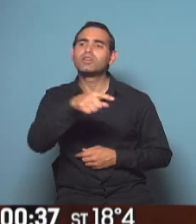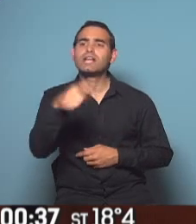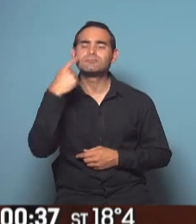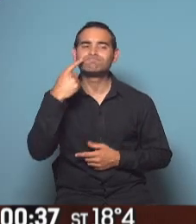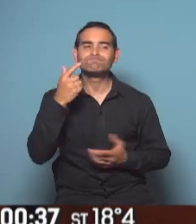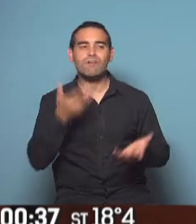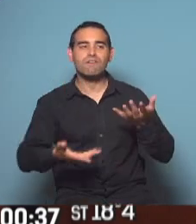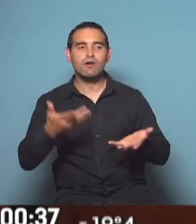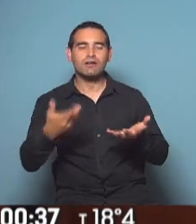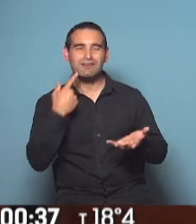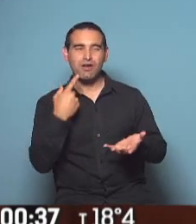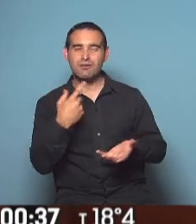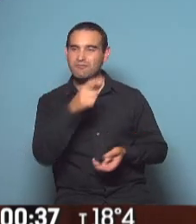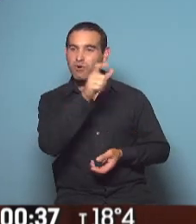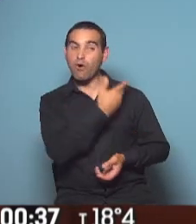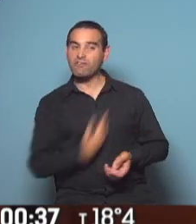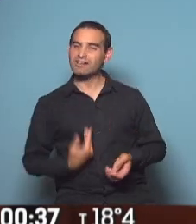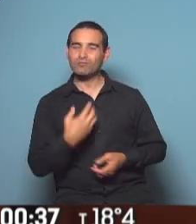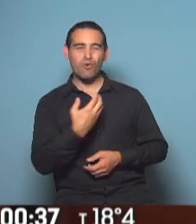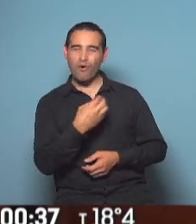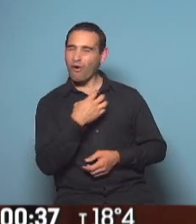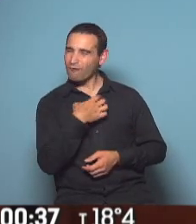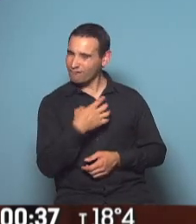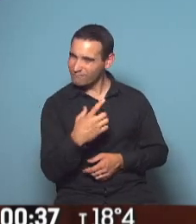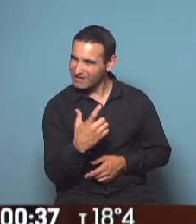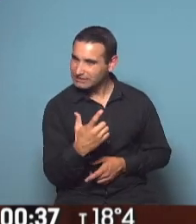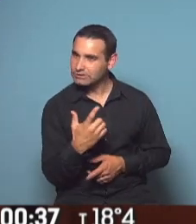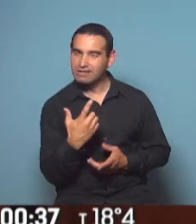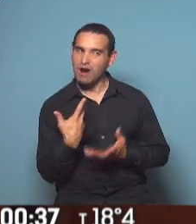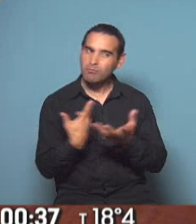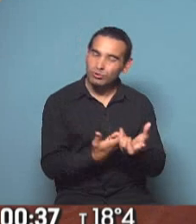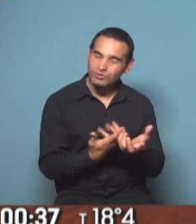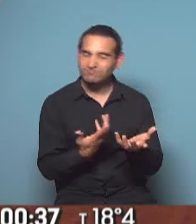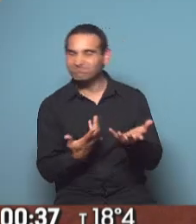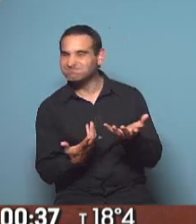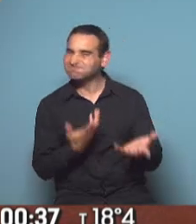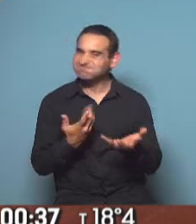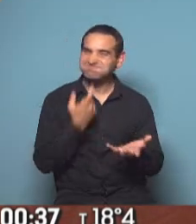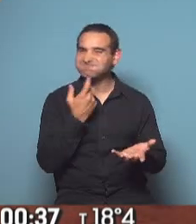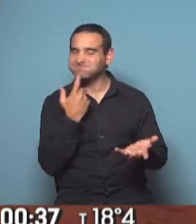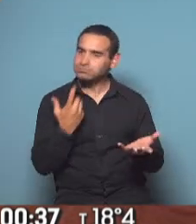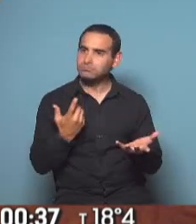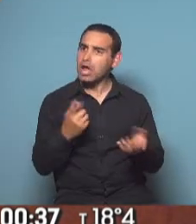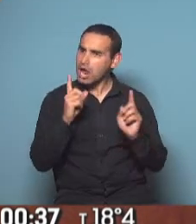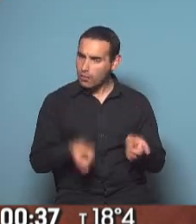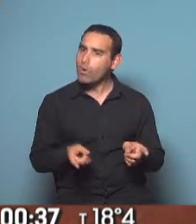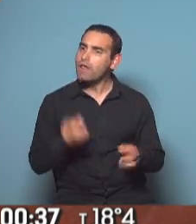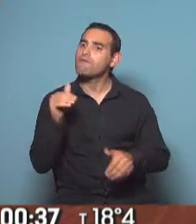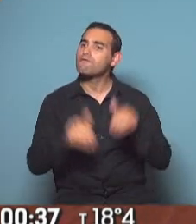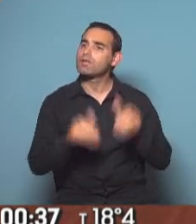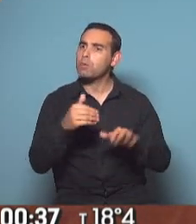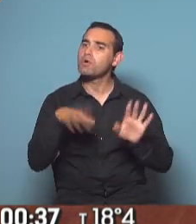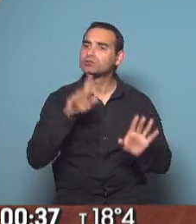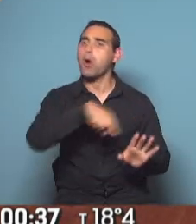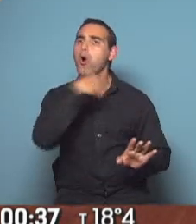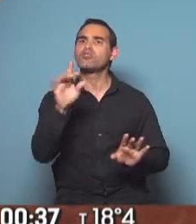aunque haya perdido algo de confianza, algo de apoyo al gobierno nacional, no necesariamente está más convencido